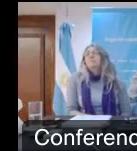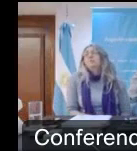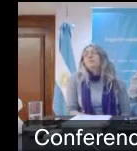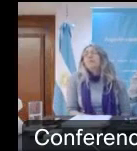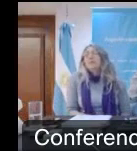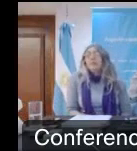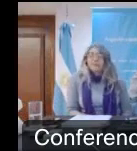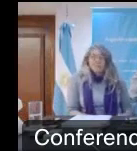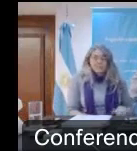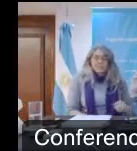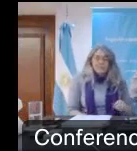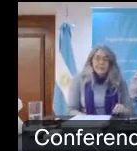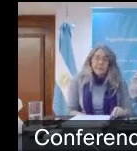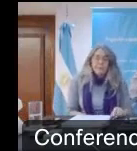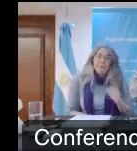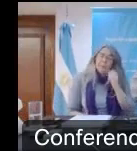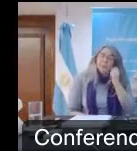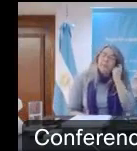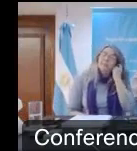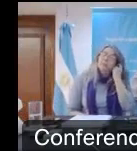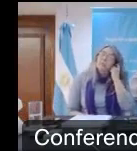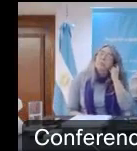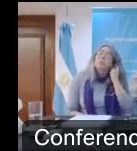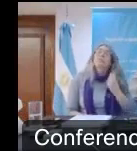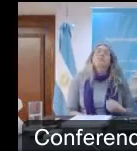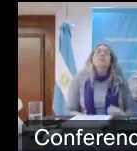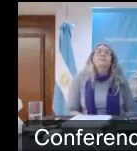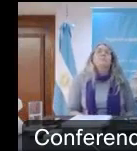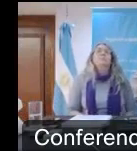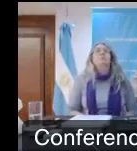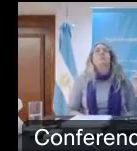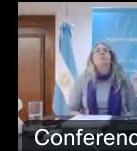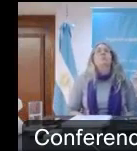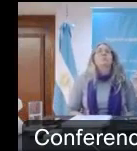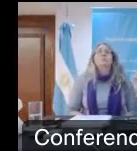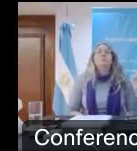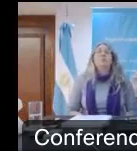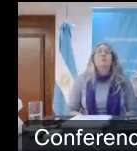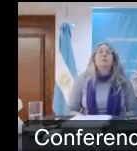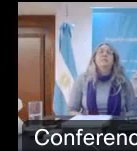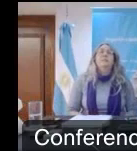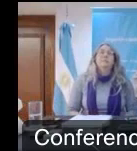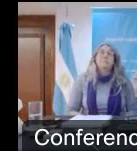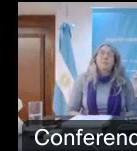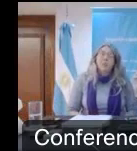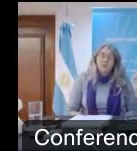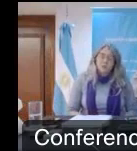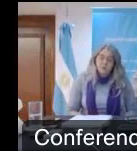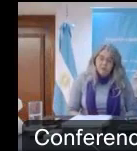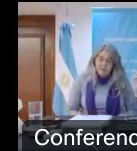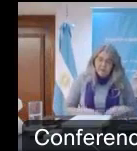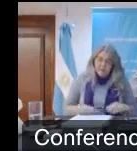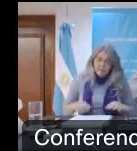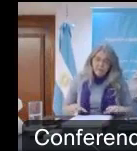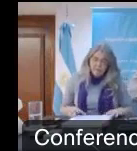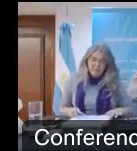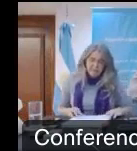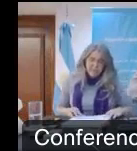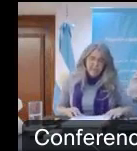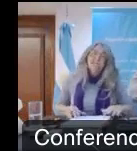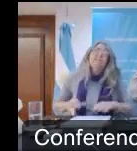pero esta ley fundamentalmente hace un contrapunto muy importante con la ley